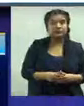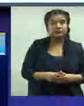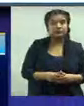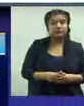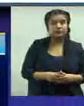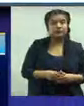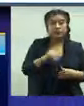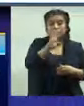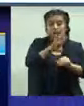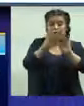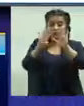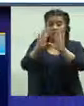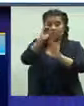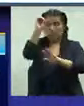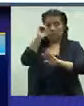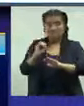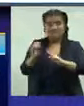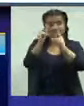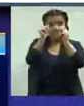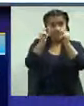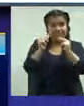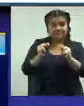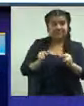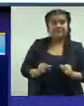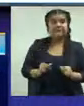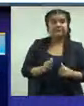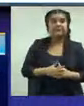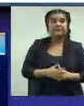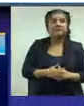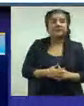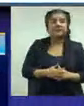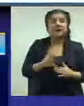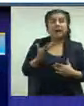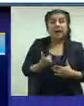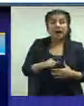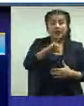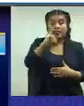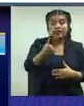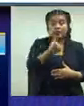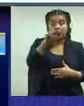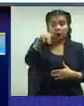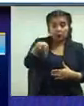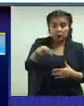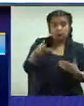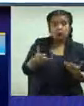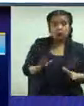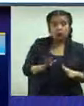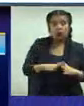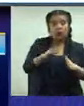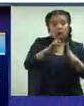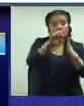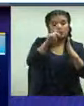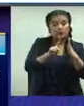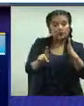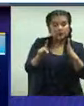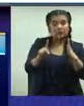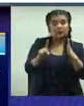También 49% de la ejecución de lo que hasta junio por programas,